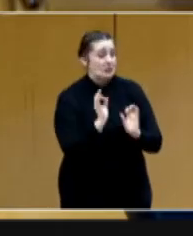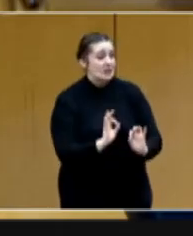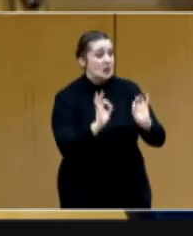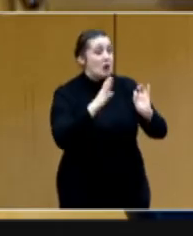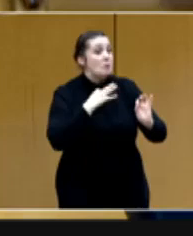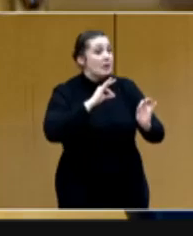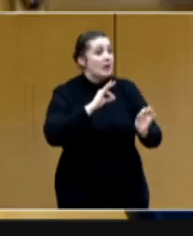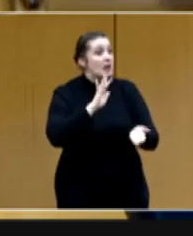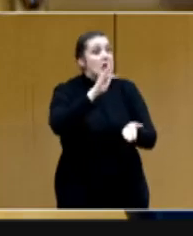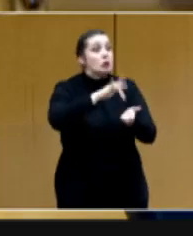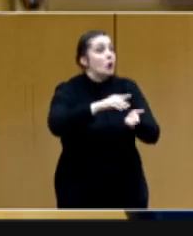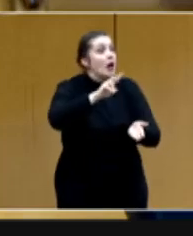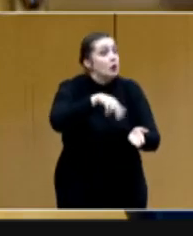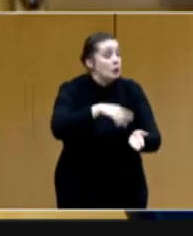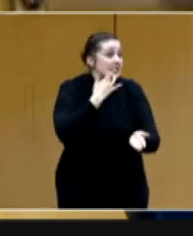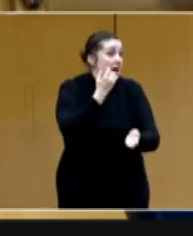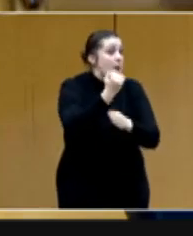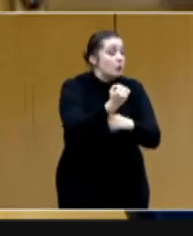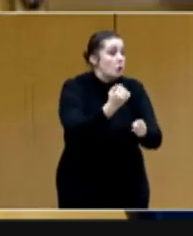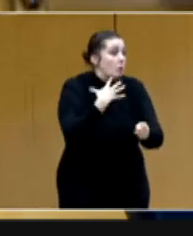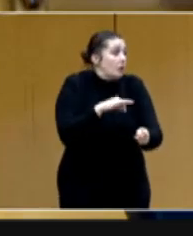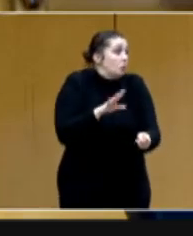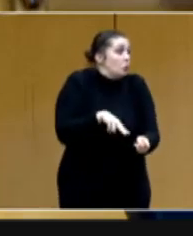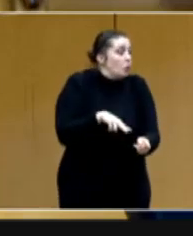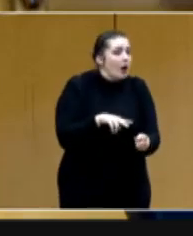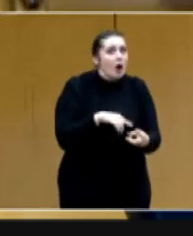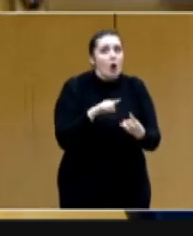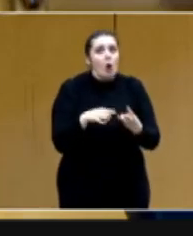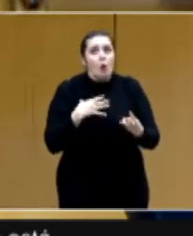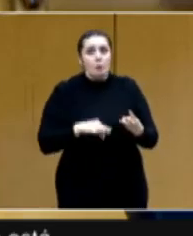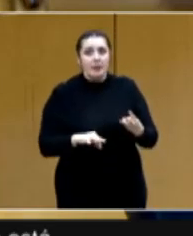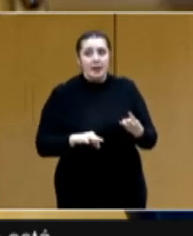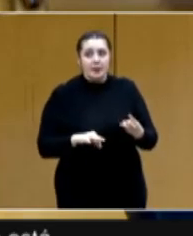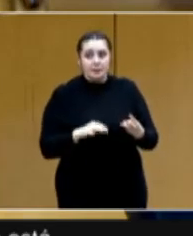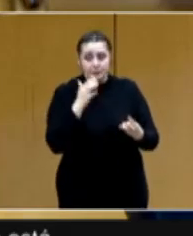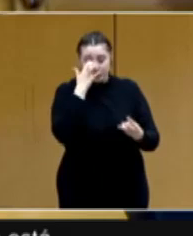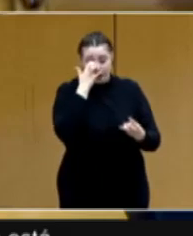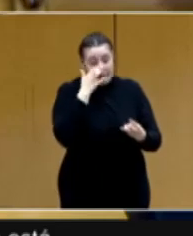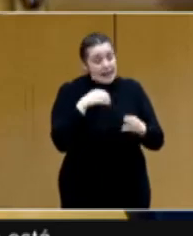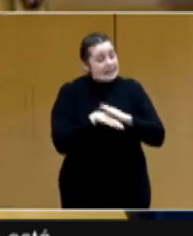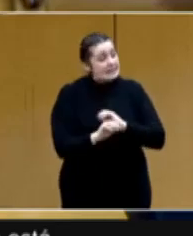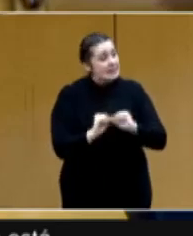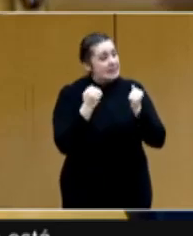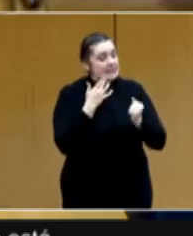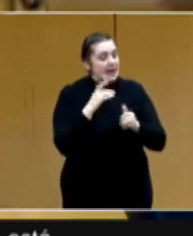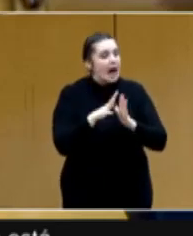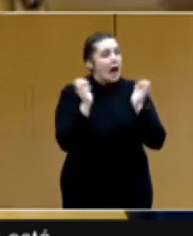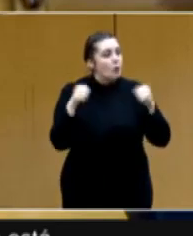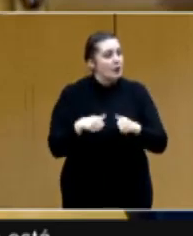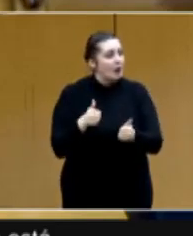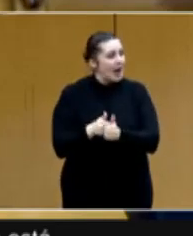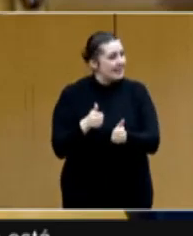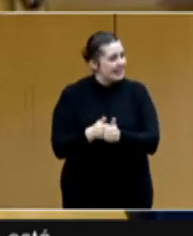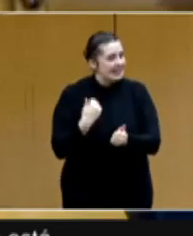necesitar un apoyo o las salvaguardas que puedan tenerse involucradas en una en una en un acuerdo de asistencia que ya está dando una